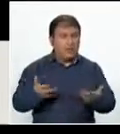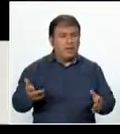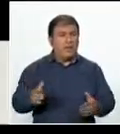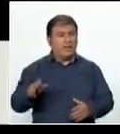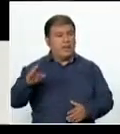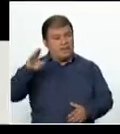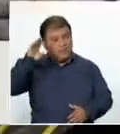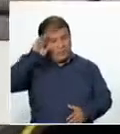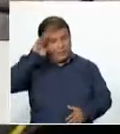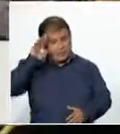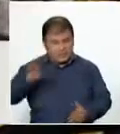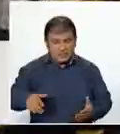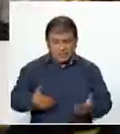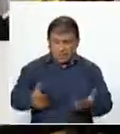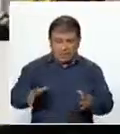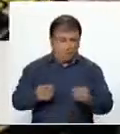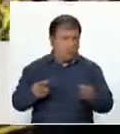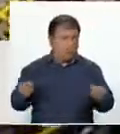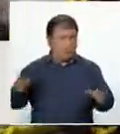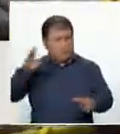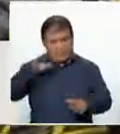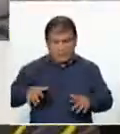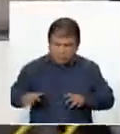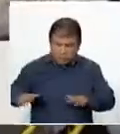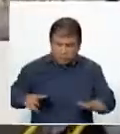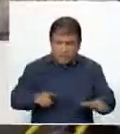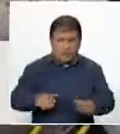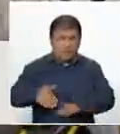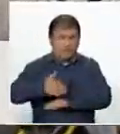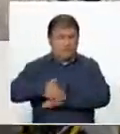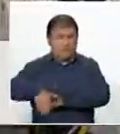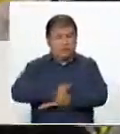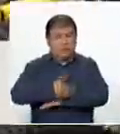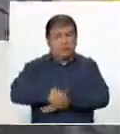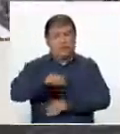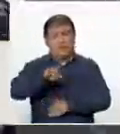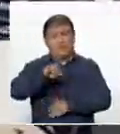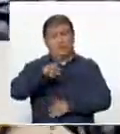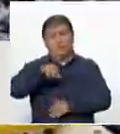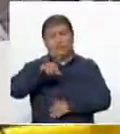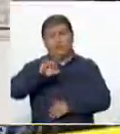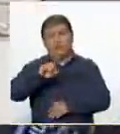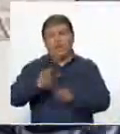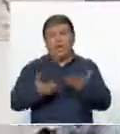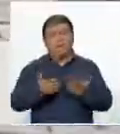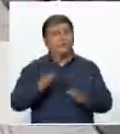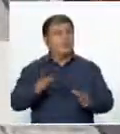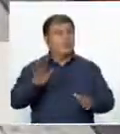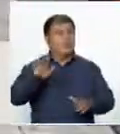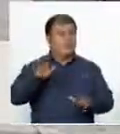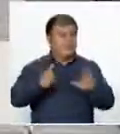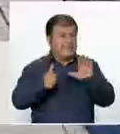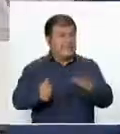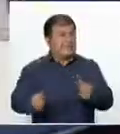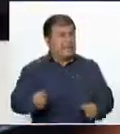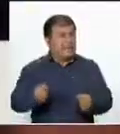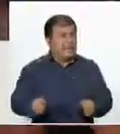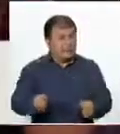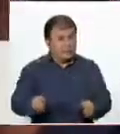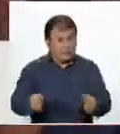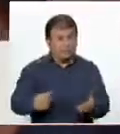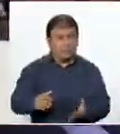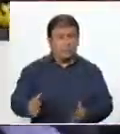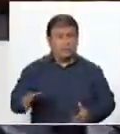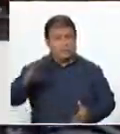de la policía es numerosa aquí en el Jirón de la Unión. Hablamos de unos 6 patrulleros aproximadamente, del centro de